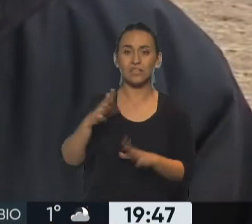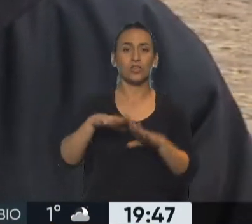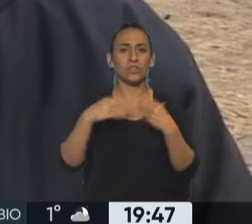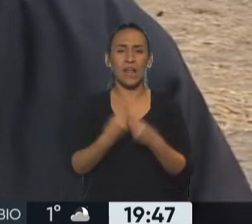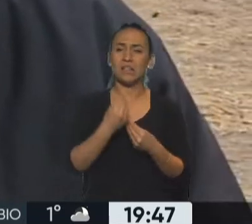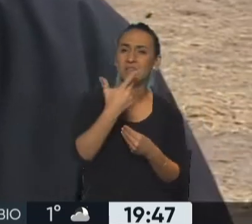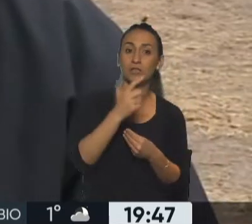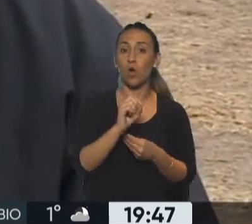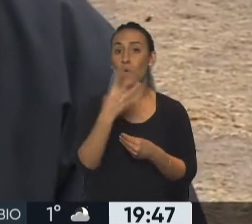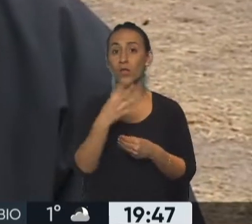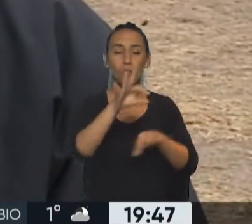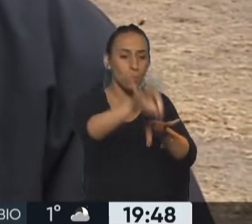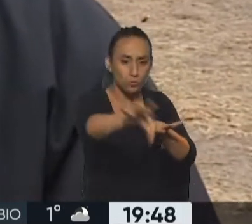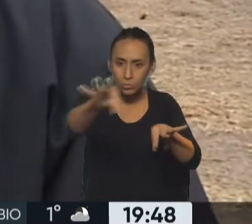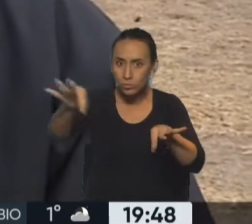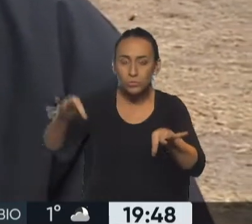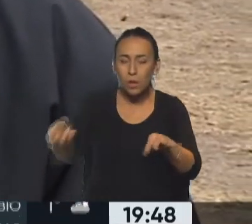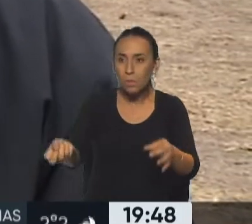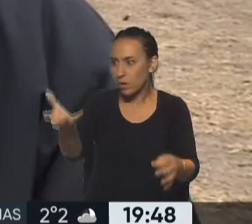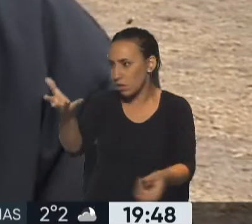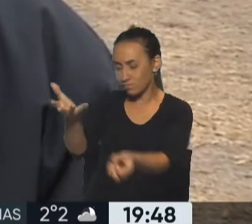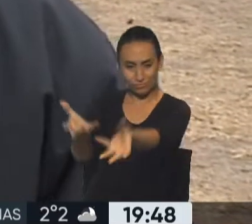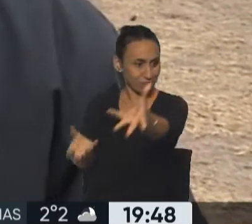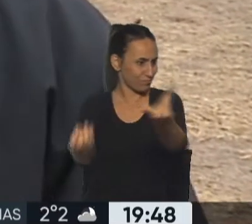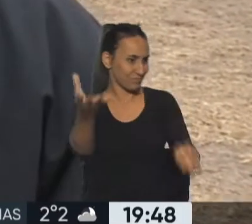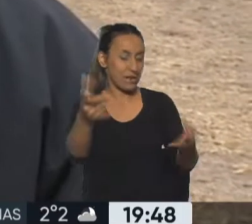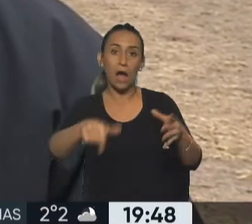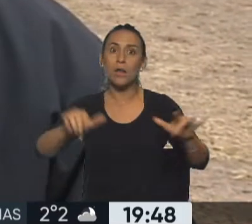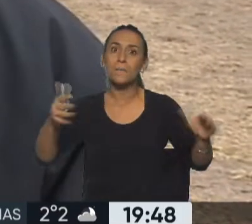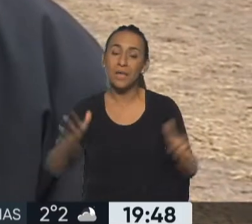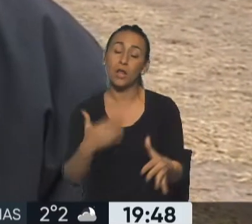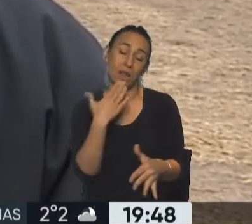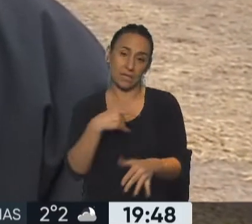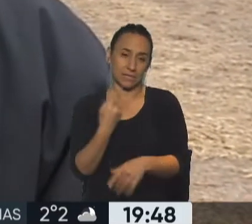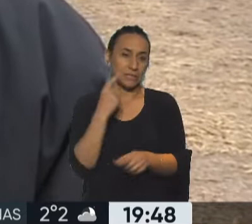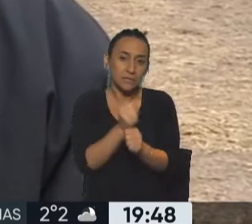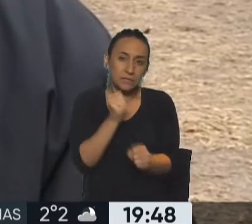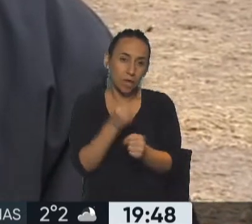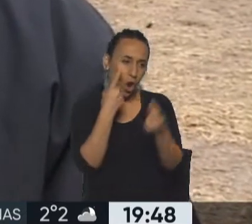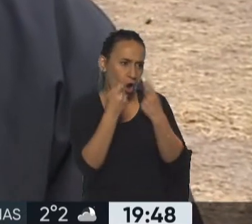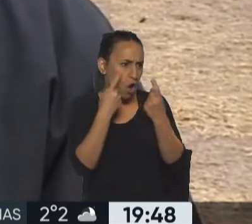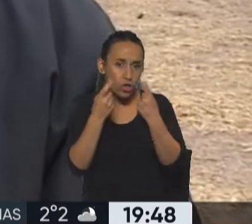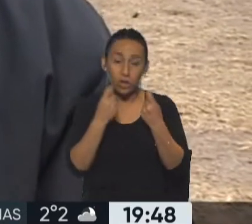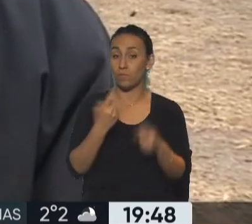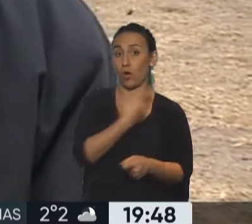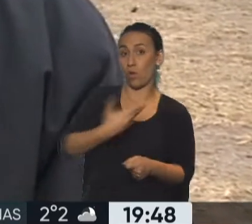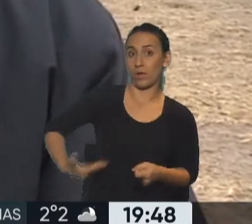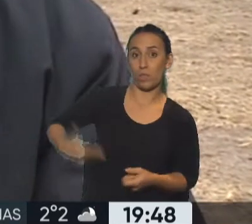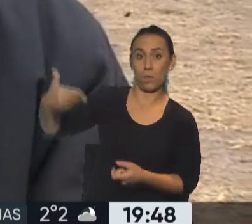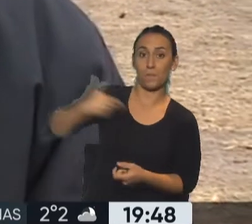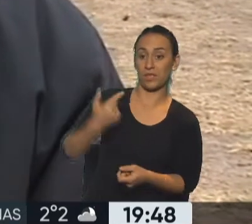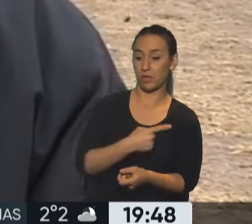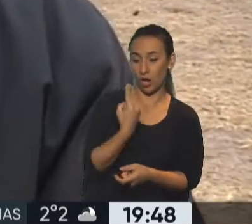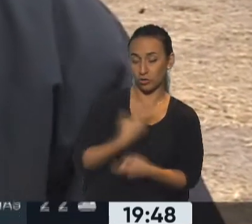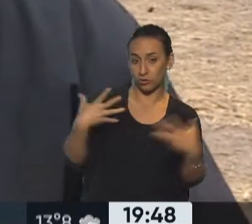día, y eso se fue minimizando producto de los grandes controles, ¿no? La idea es seguir con esto, es un pedido del gobernador y pedido